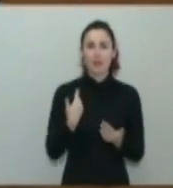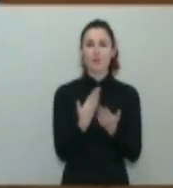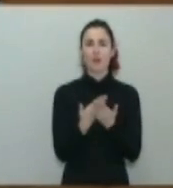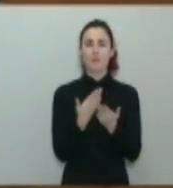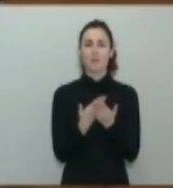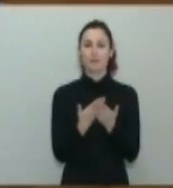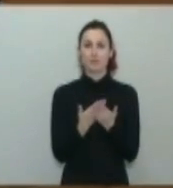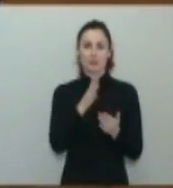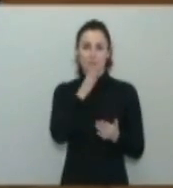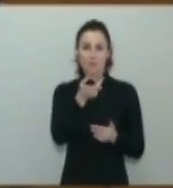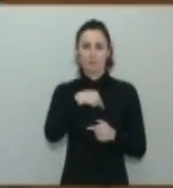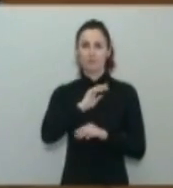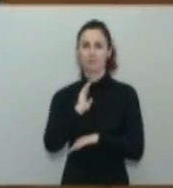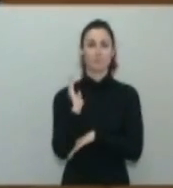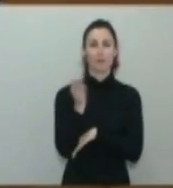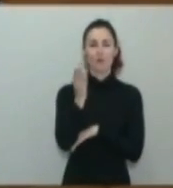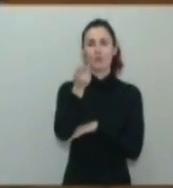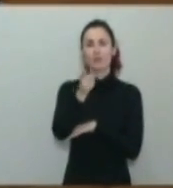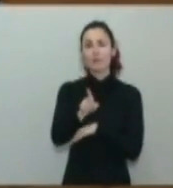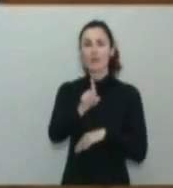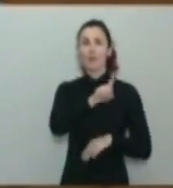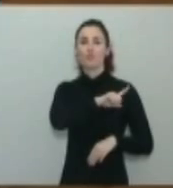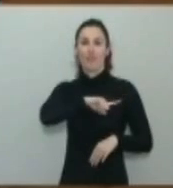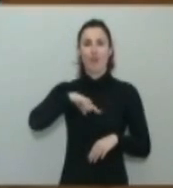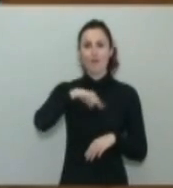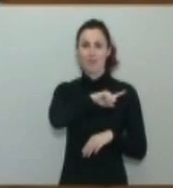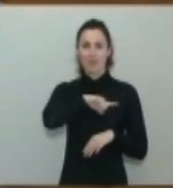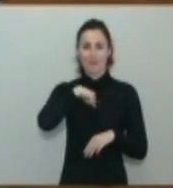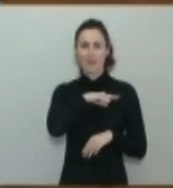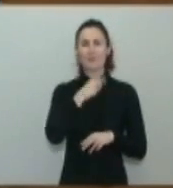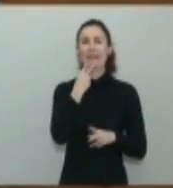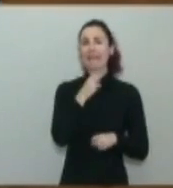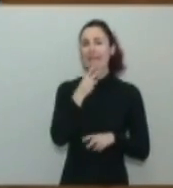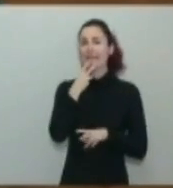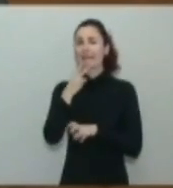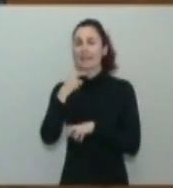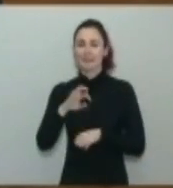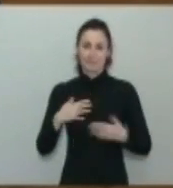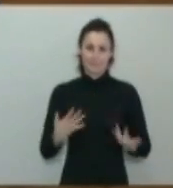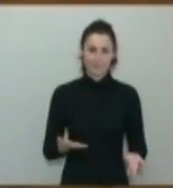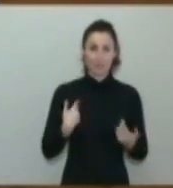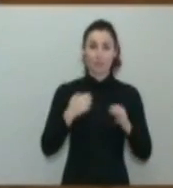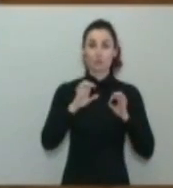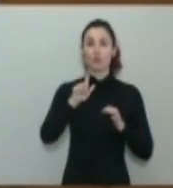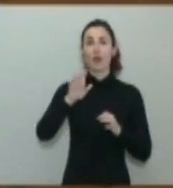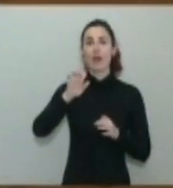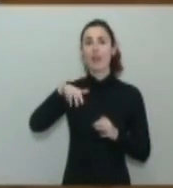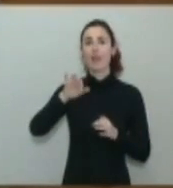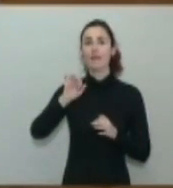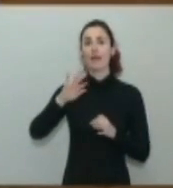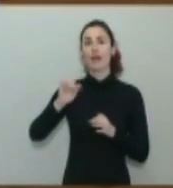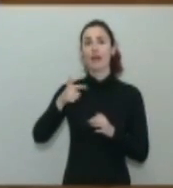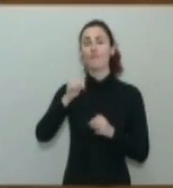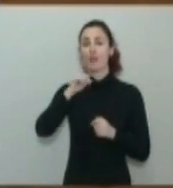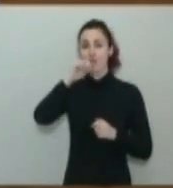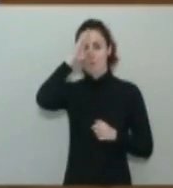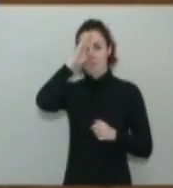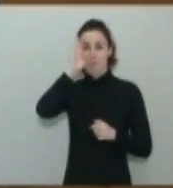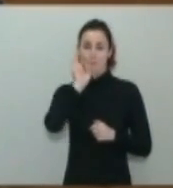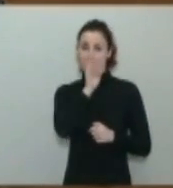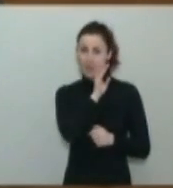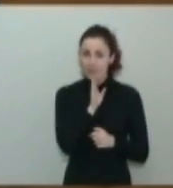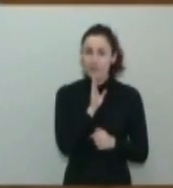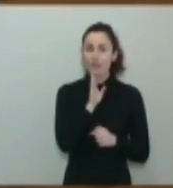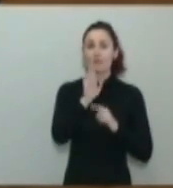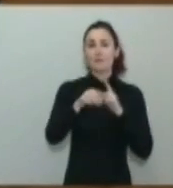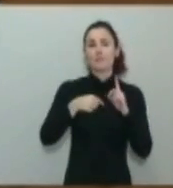propuesta a la que podían imputársele nombres y apellidos, en concreto los de Elena Alfaro, una ciudadana y madre que, junto a otros